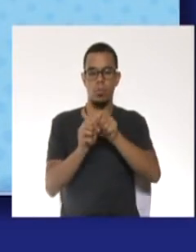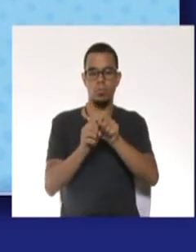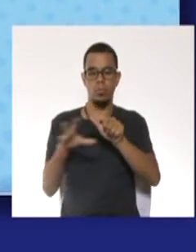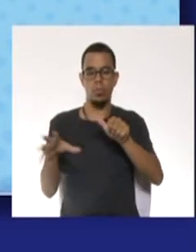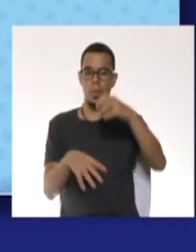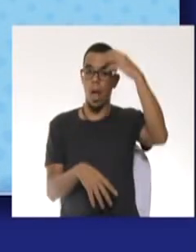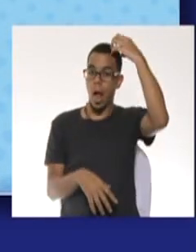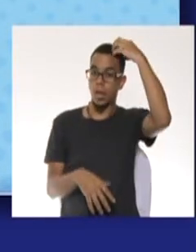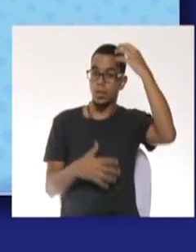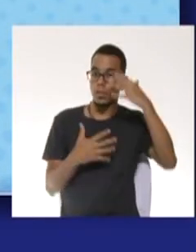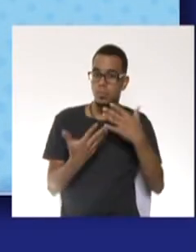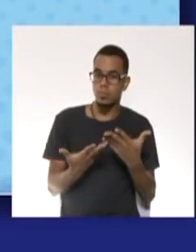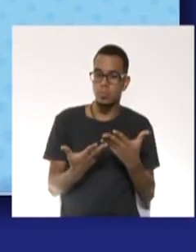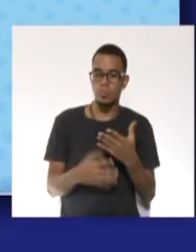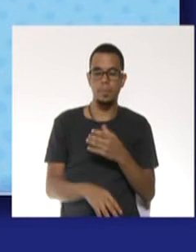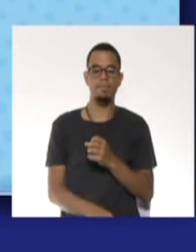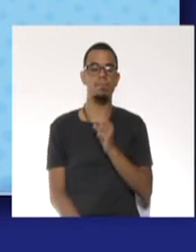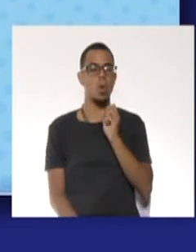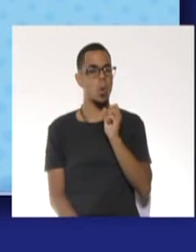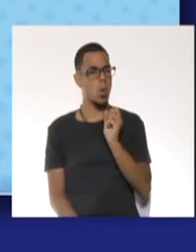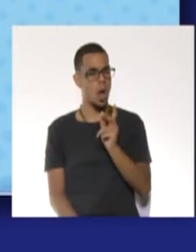Por ejemplo,